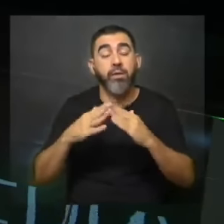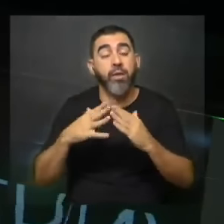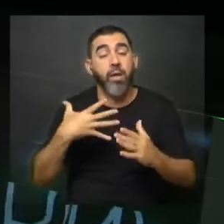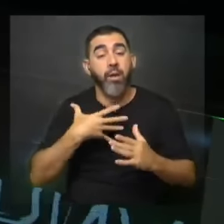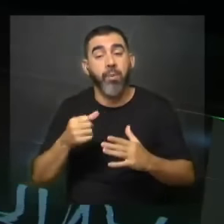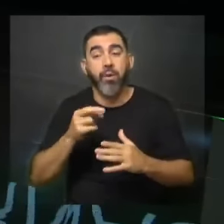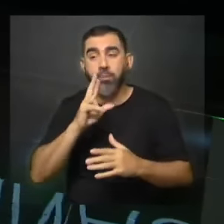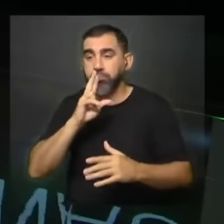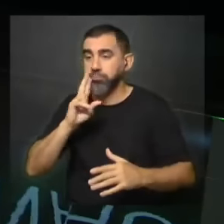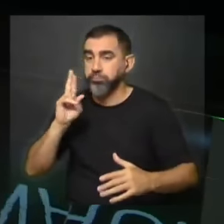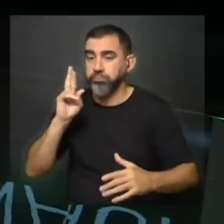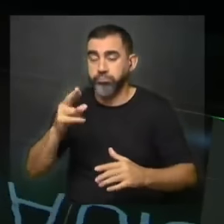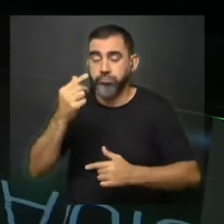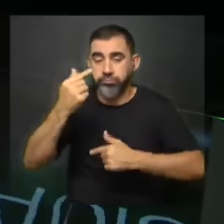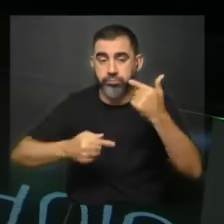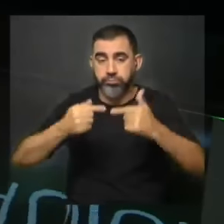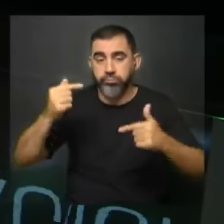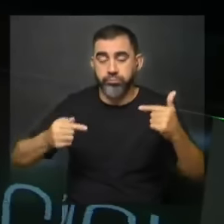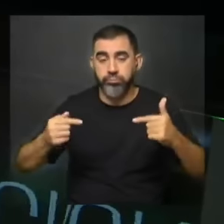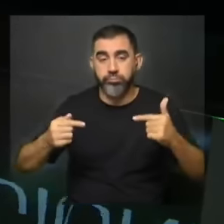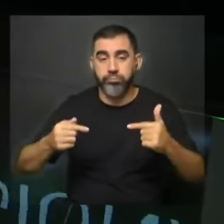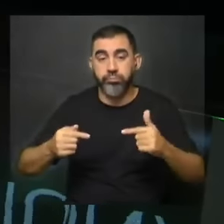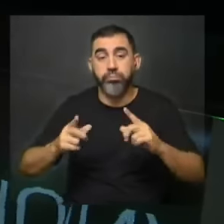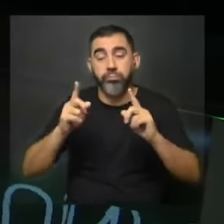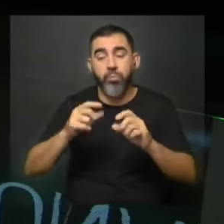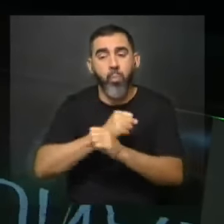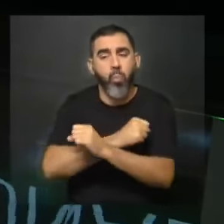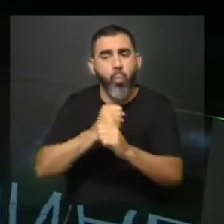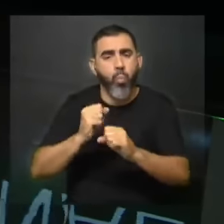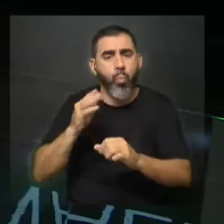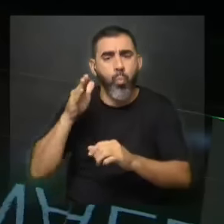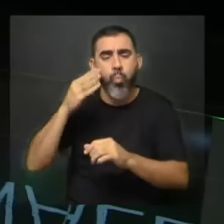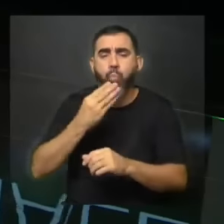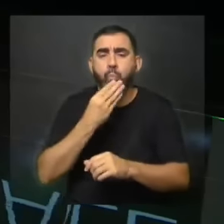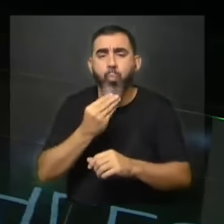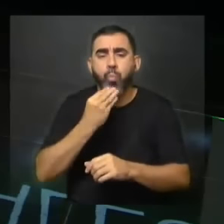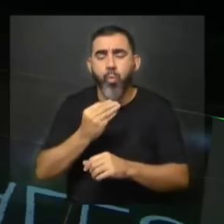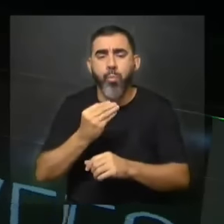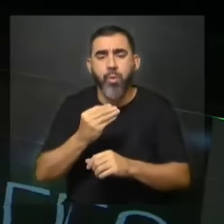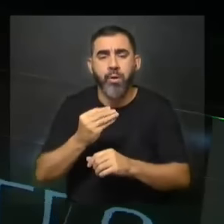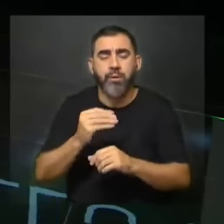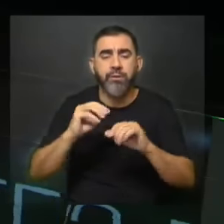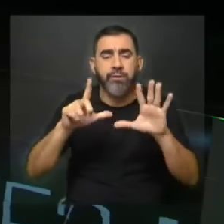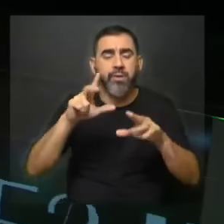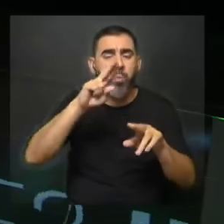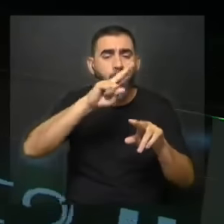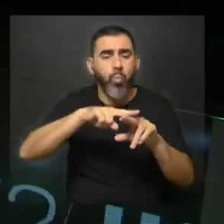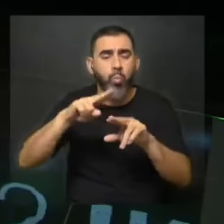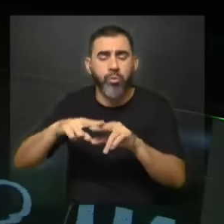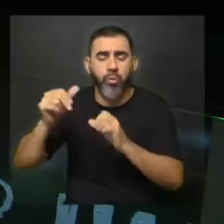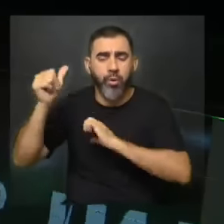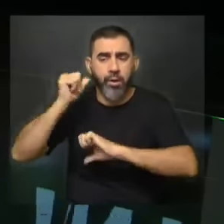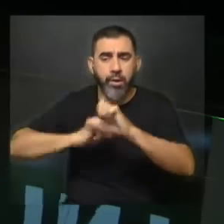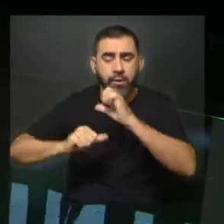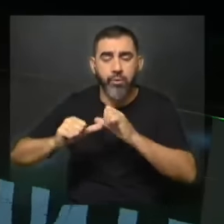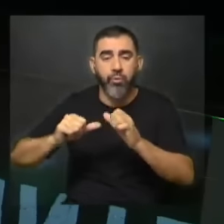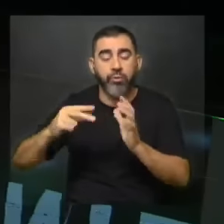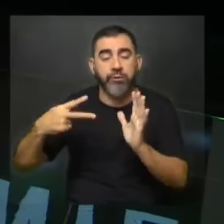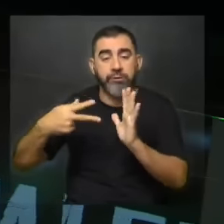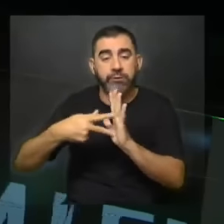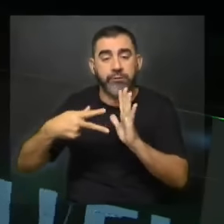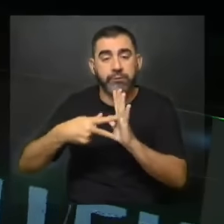respuesta con todas las opciones Según dijo al tiempo que un bombardeo israelí dejó al menos siete muertos y decenas de heridos en Siria al